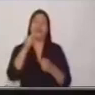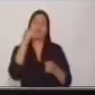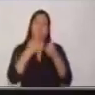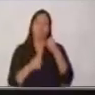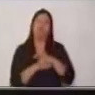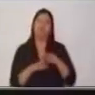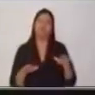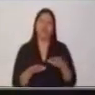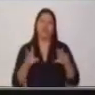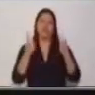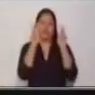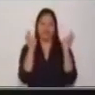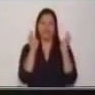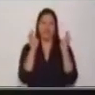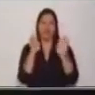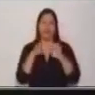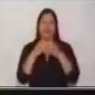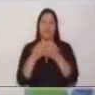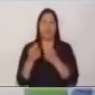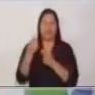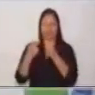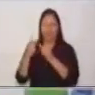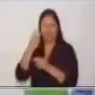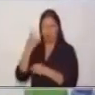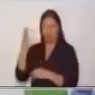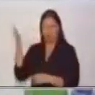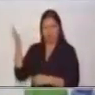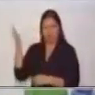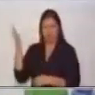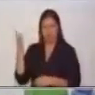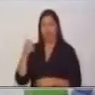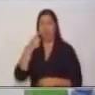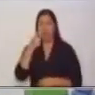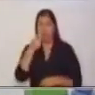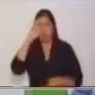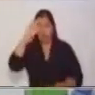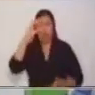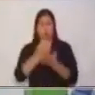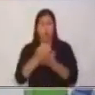a que regresemos al texto. ¿Crees tú que cumple con estas condiciones?